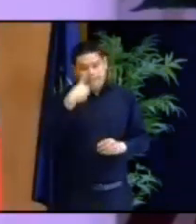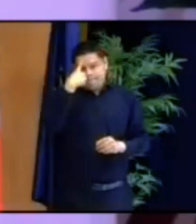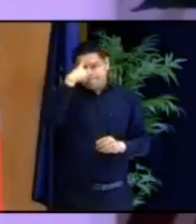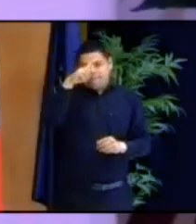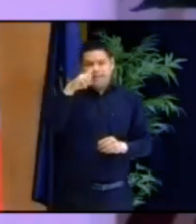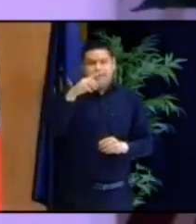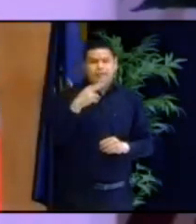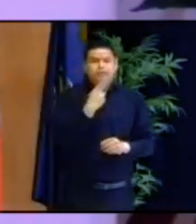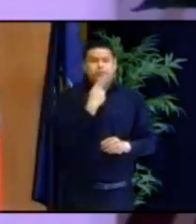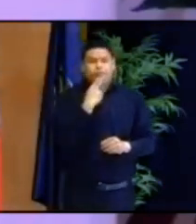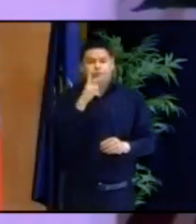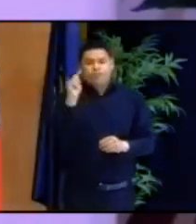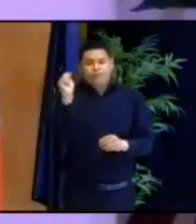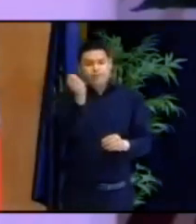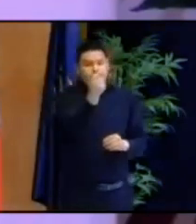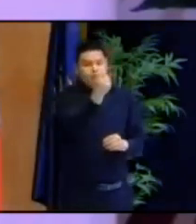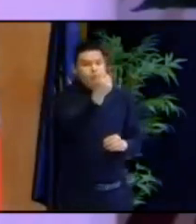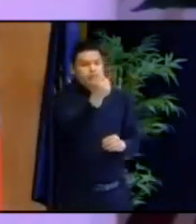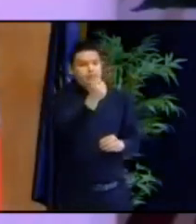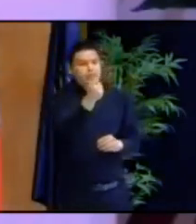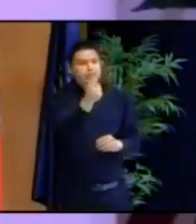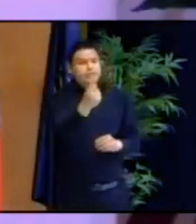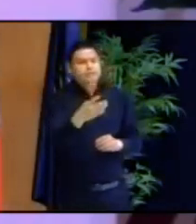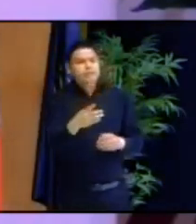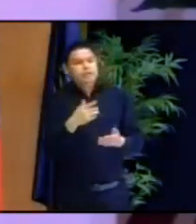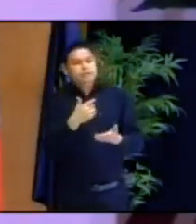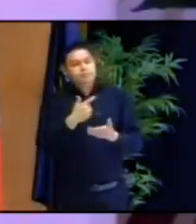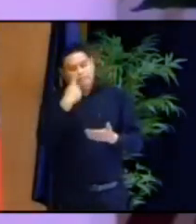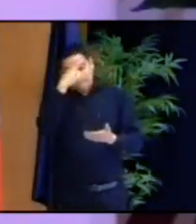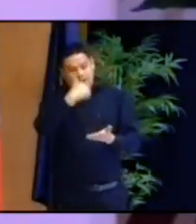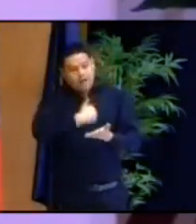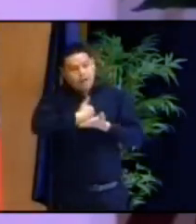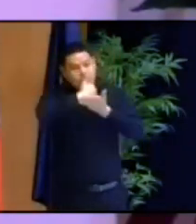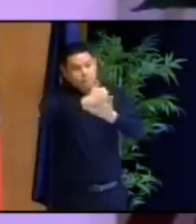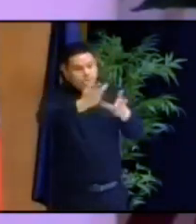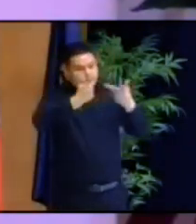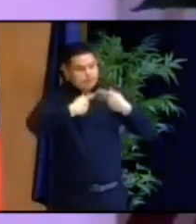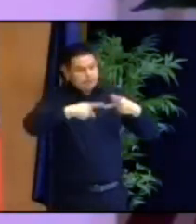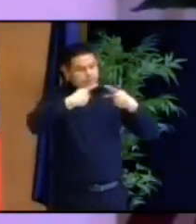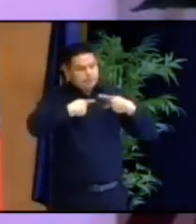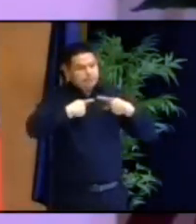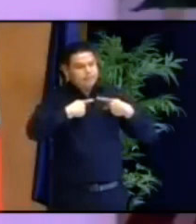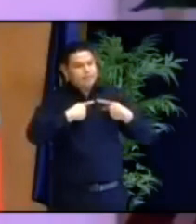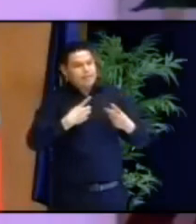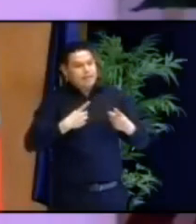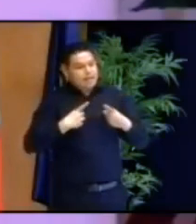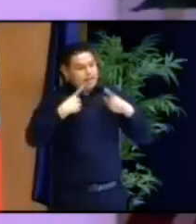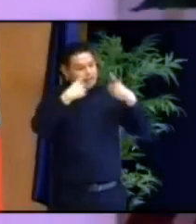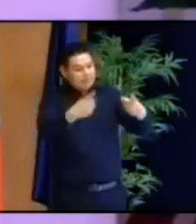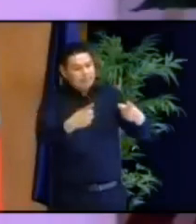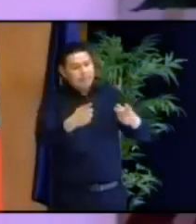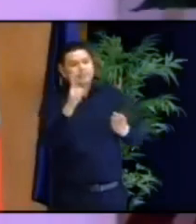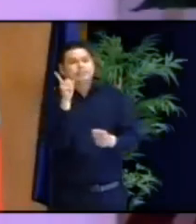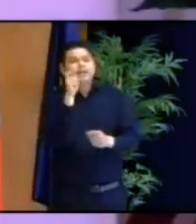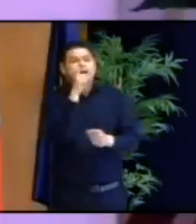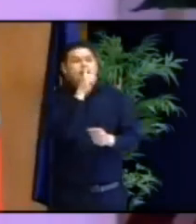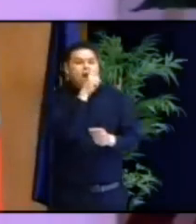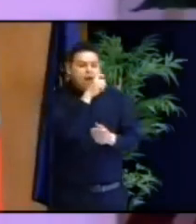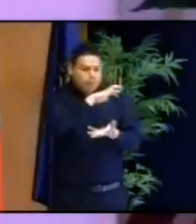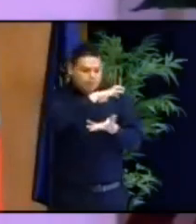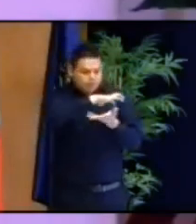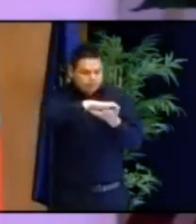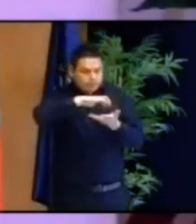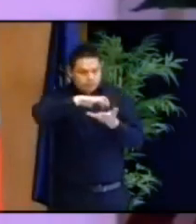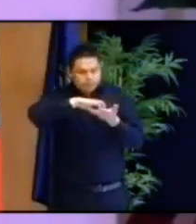la tecnología si no para el beneficio de la gente? Al darles agua a los agricultores con riego por